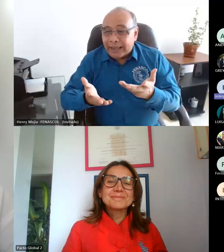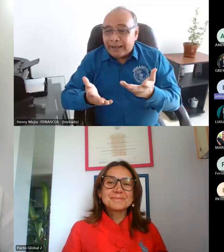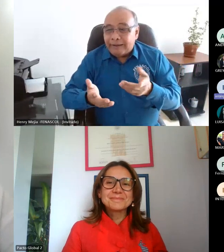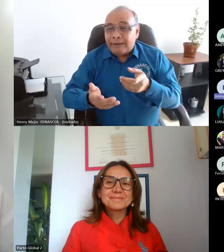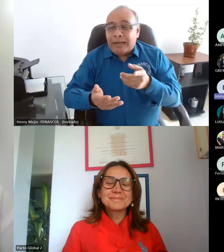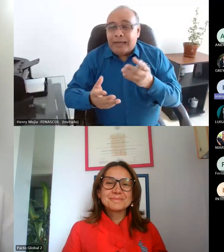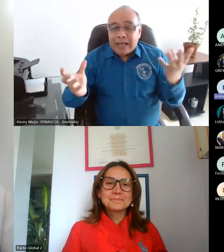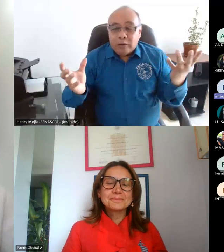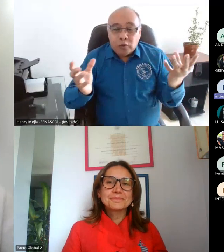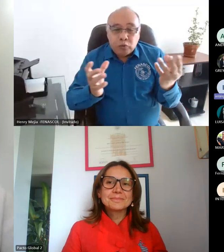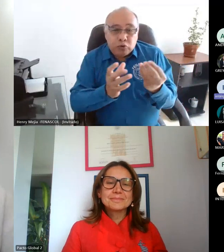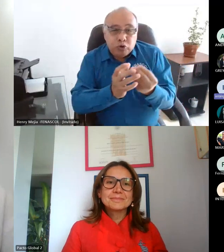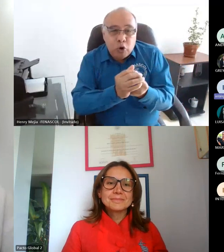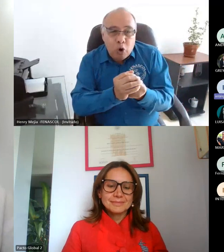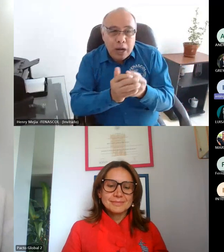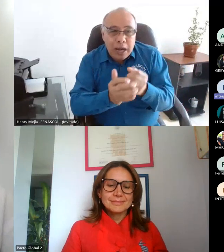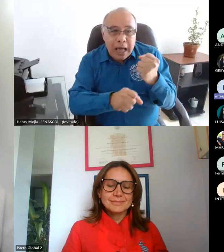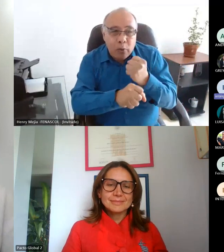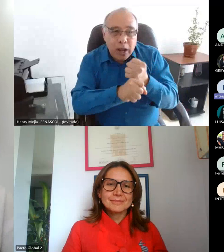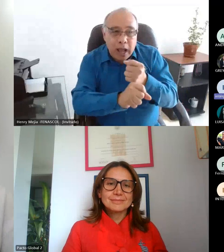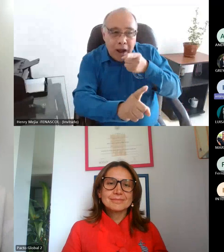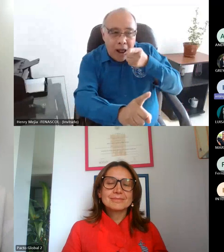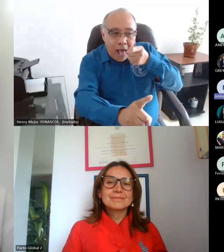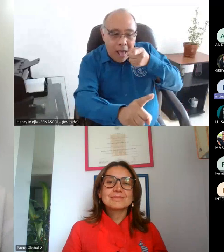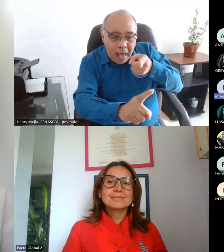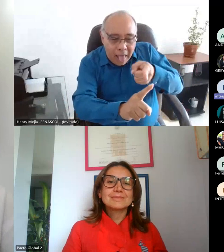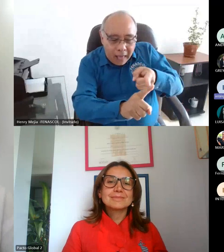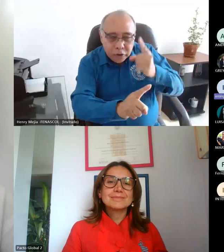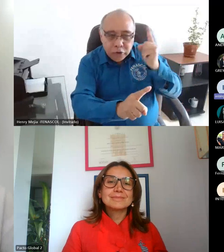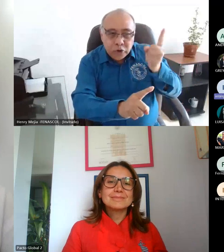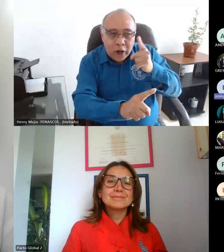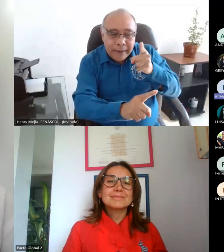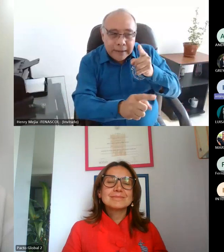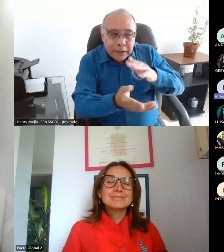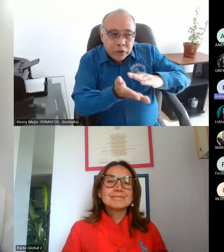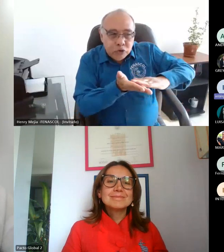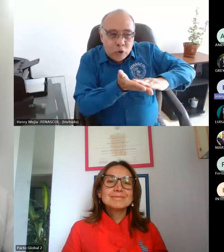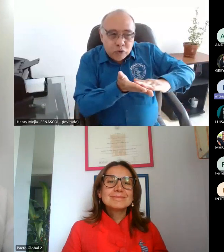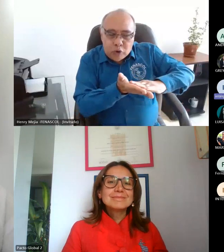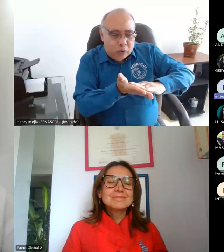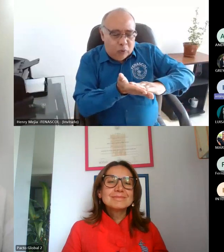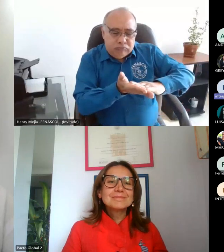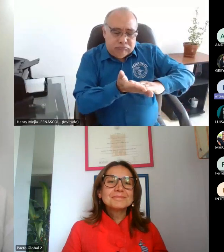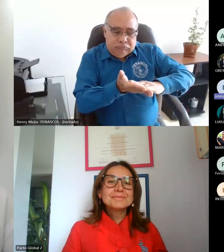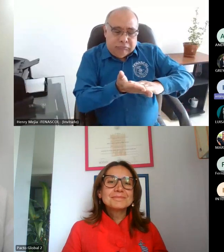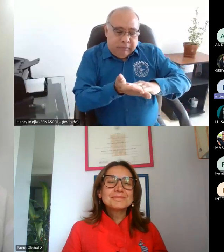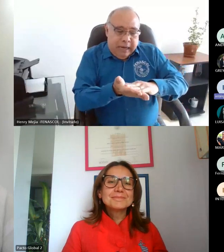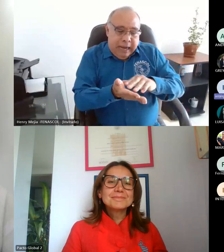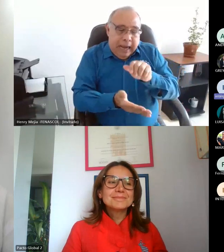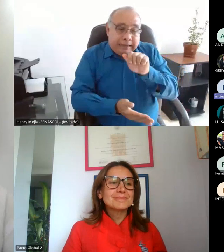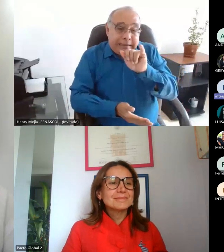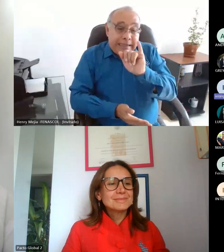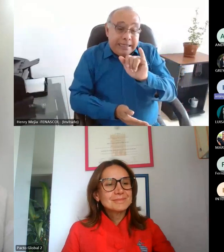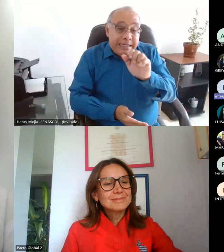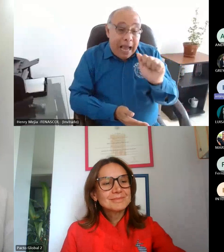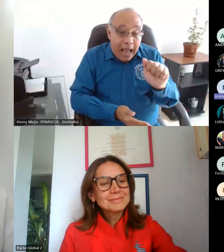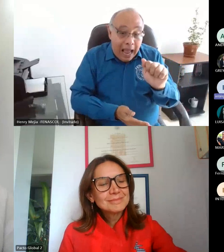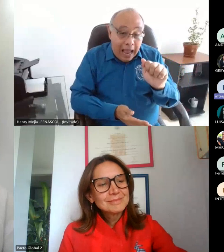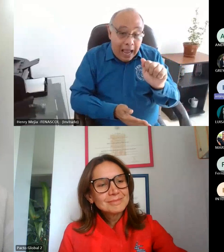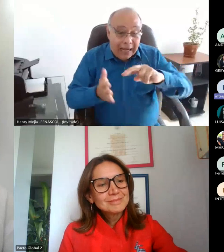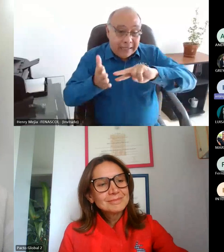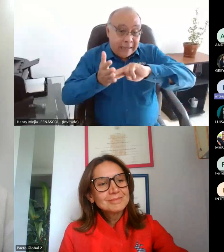separación de oportunidades Sí entonces la inclusión laboral también eh debemos pensarla eh